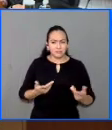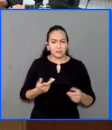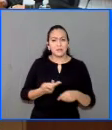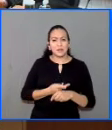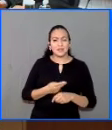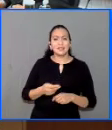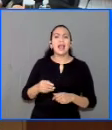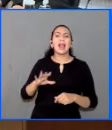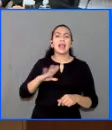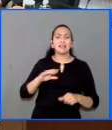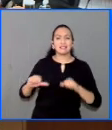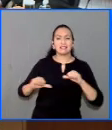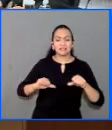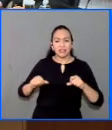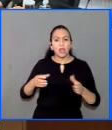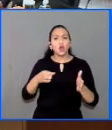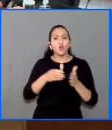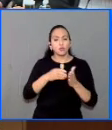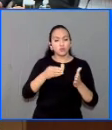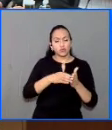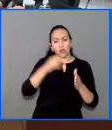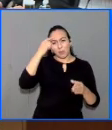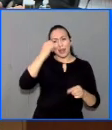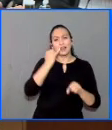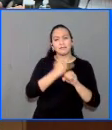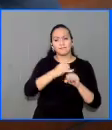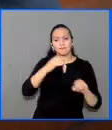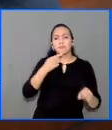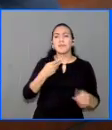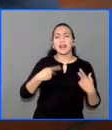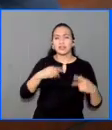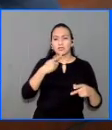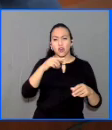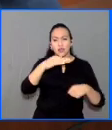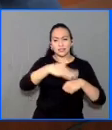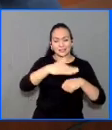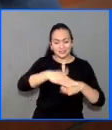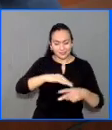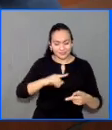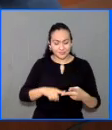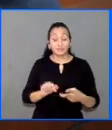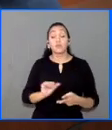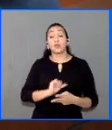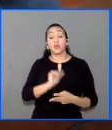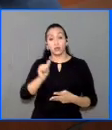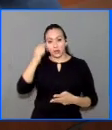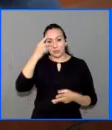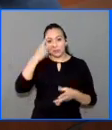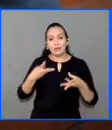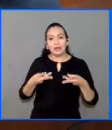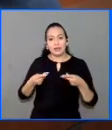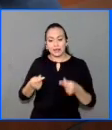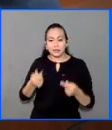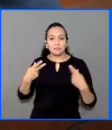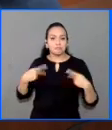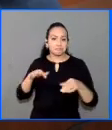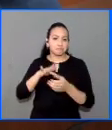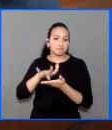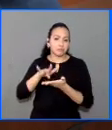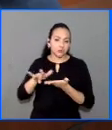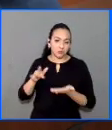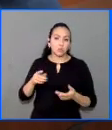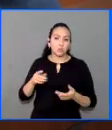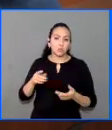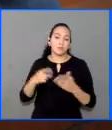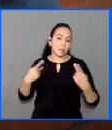buzón electrónico como única forma de notificación, la clasificación de los gastos del personal de apoyo como gastos personales, así como